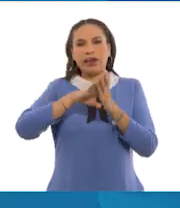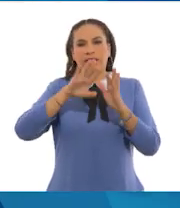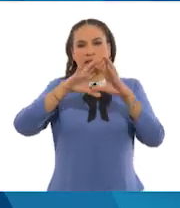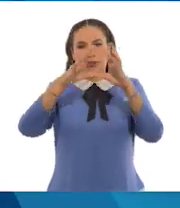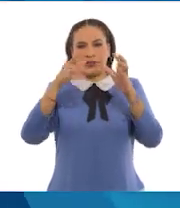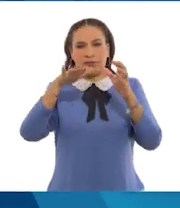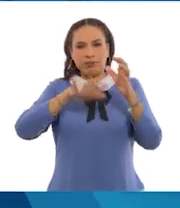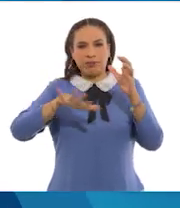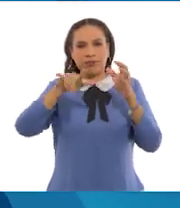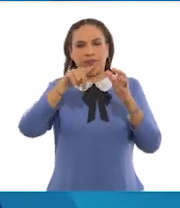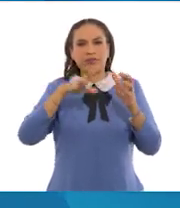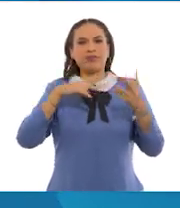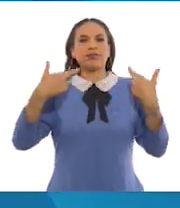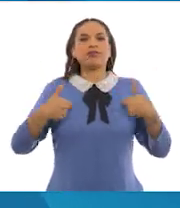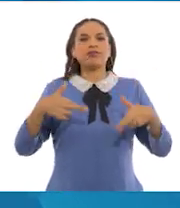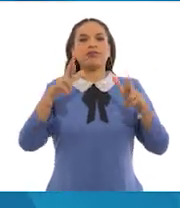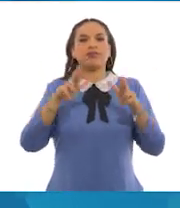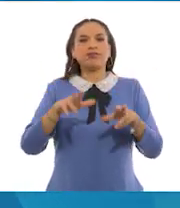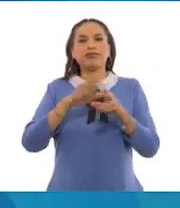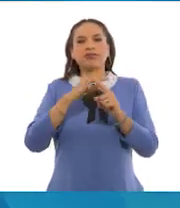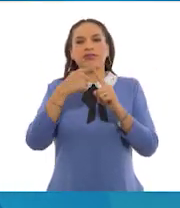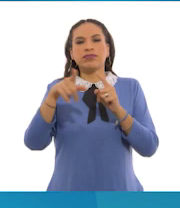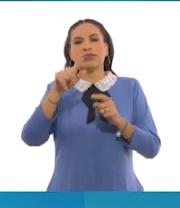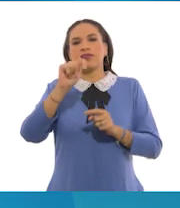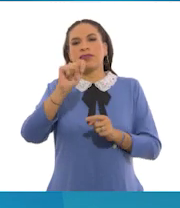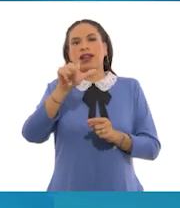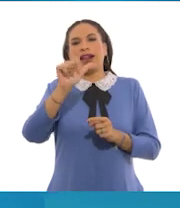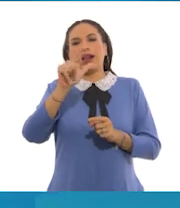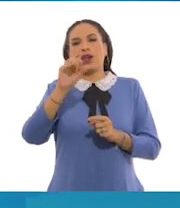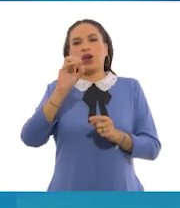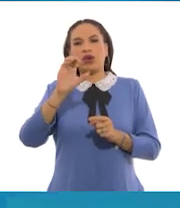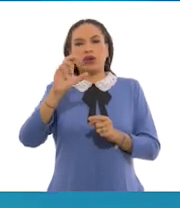cúpula central se encuentra representado el paraíso de Tlaloc.